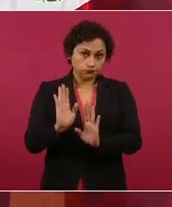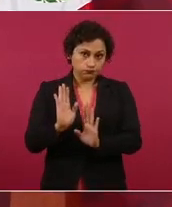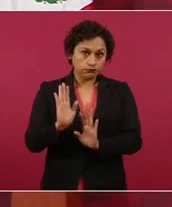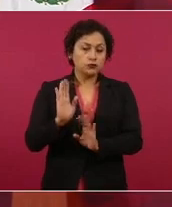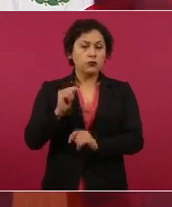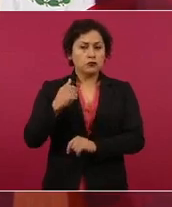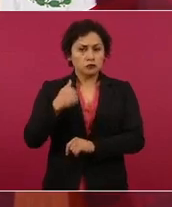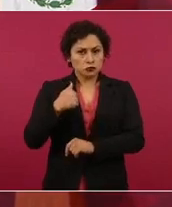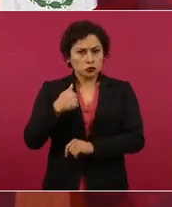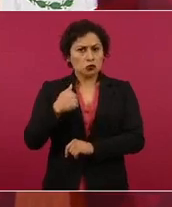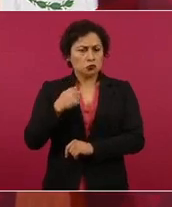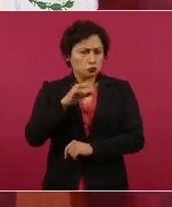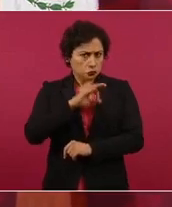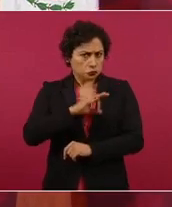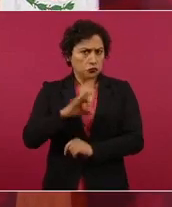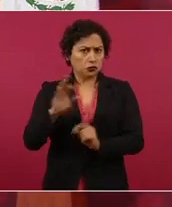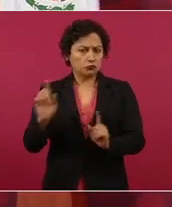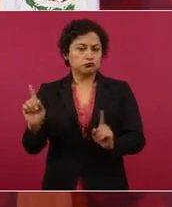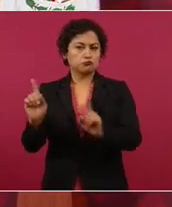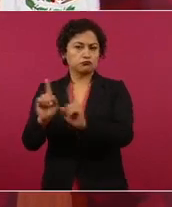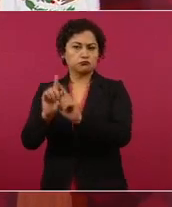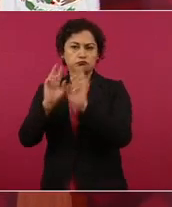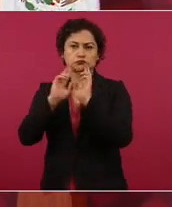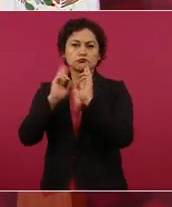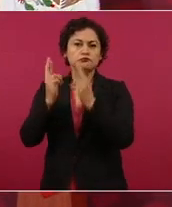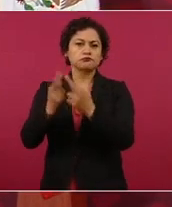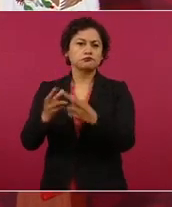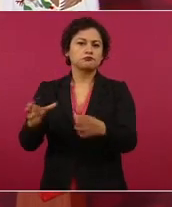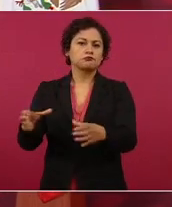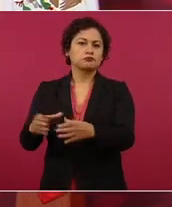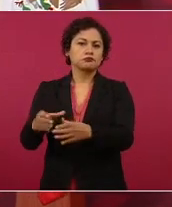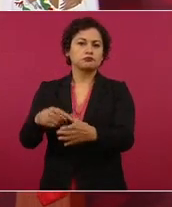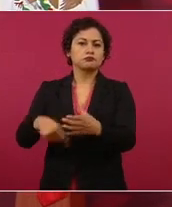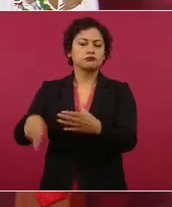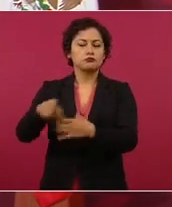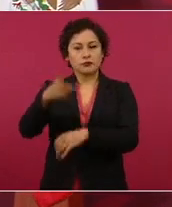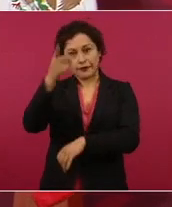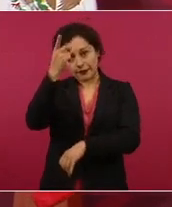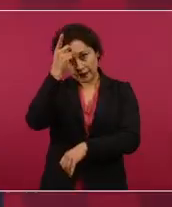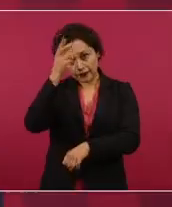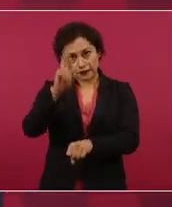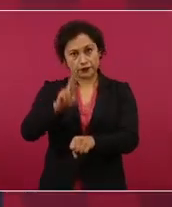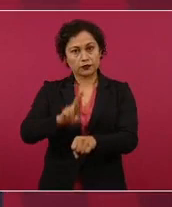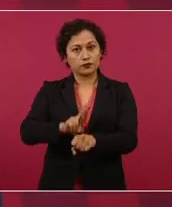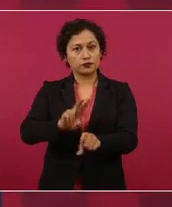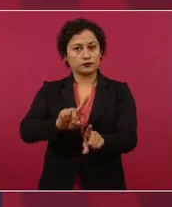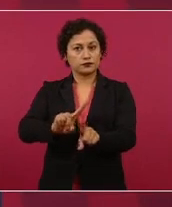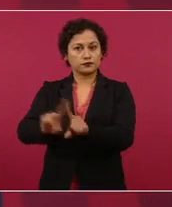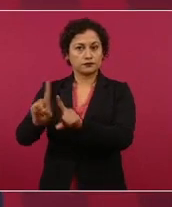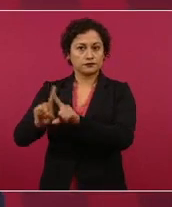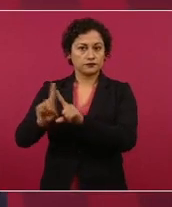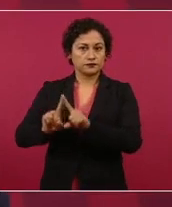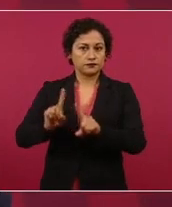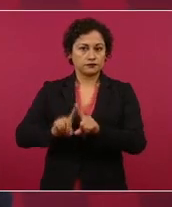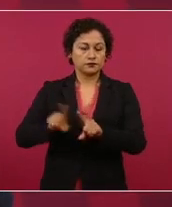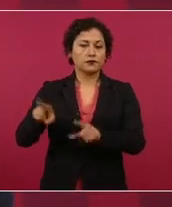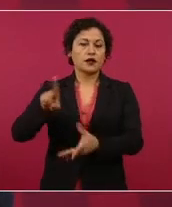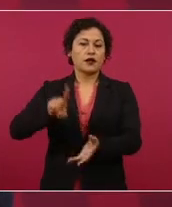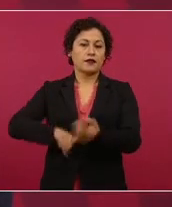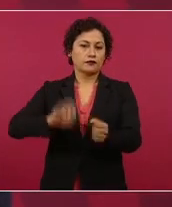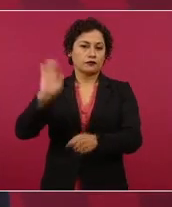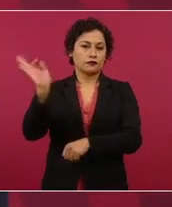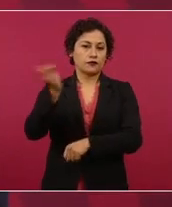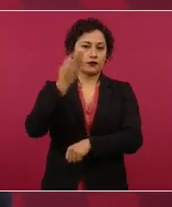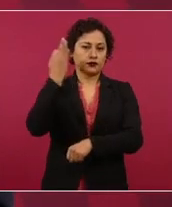reúno con los directivos de la Federación de